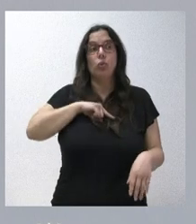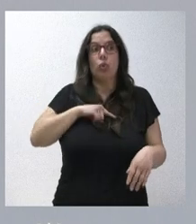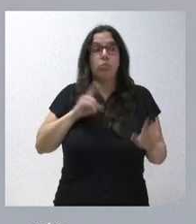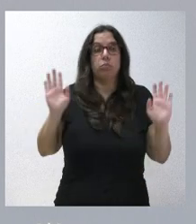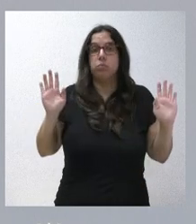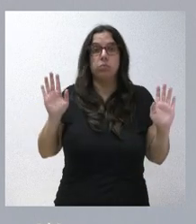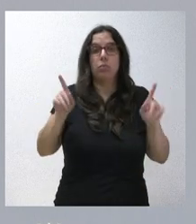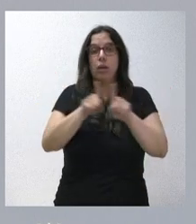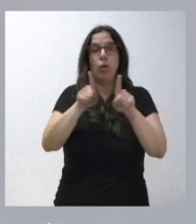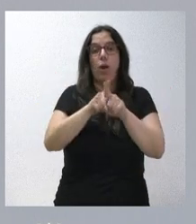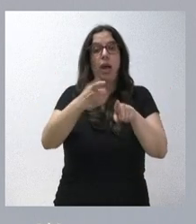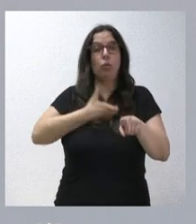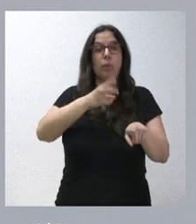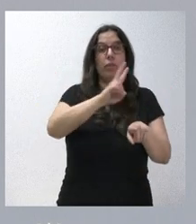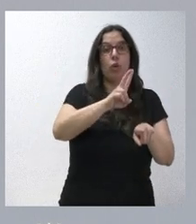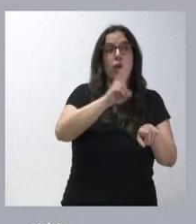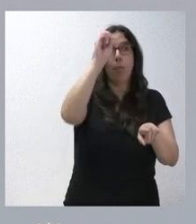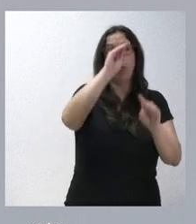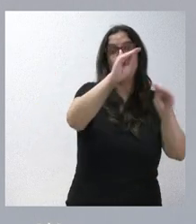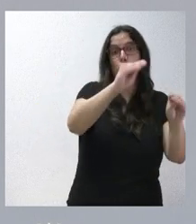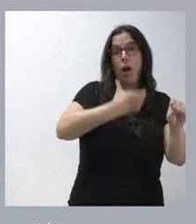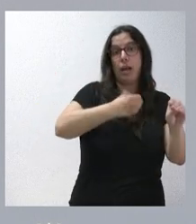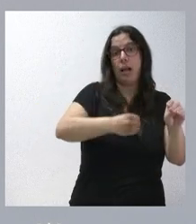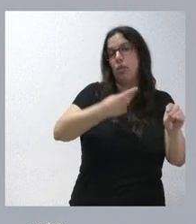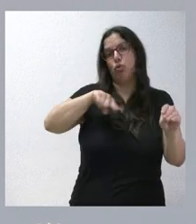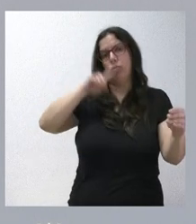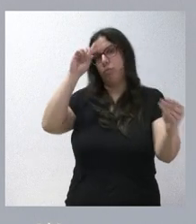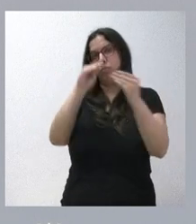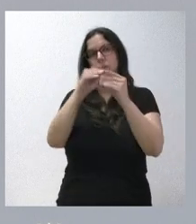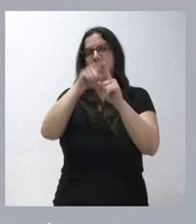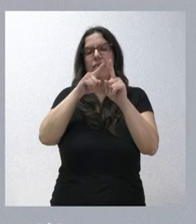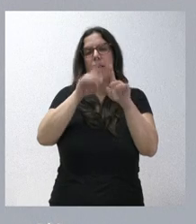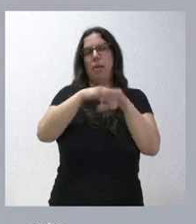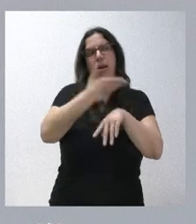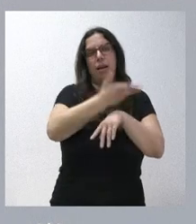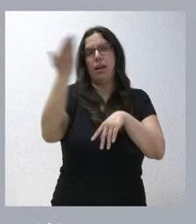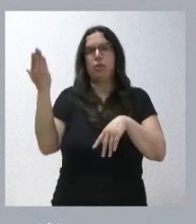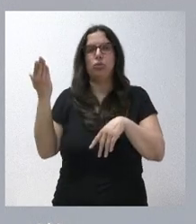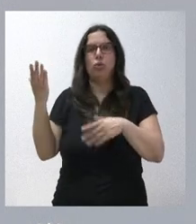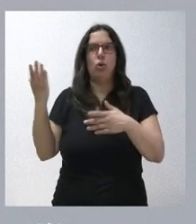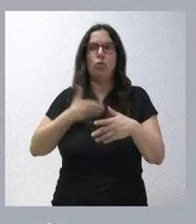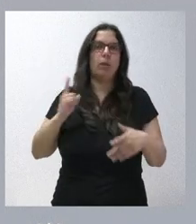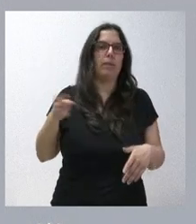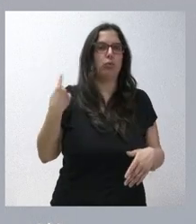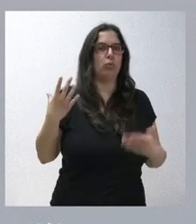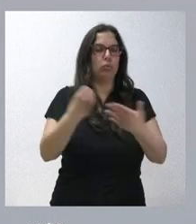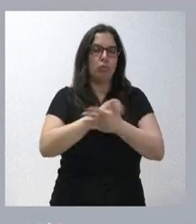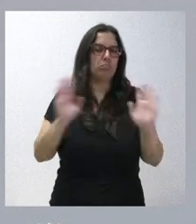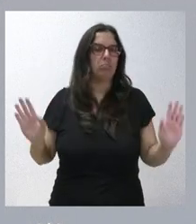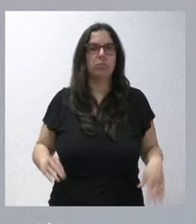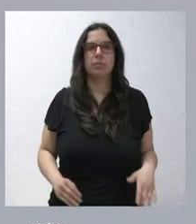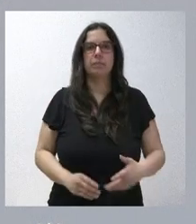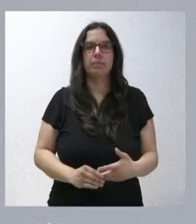que la que mantenga el ayuntamiento de vallis o alcalde Y esto es de referencia para el resto de las corporaciones locales de nuestra comunidad